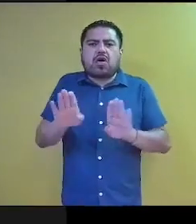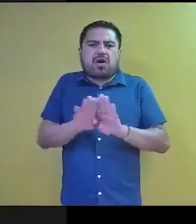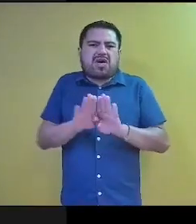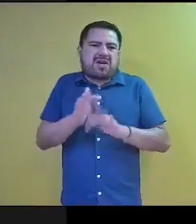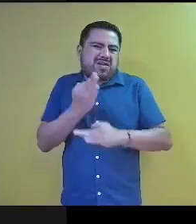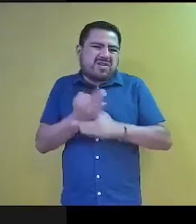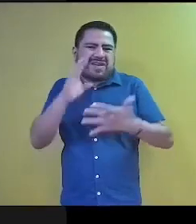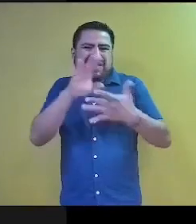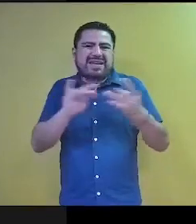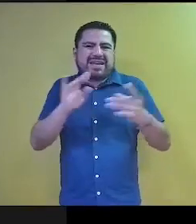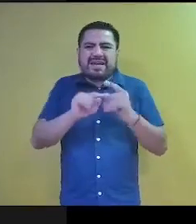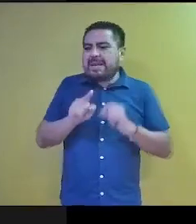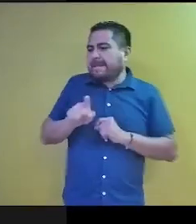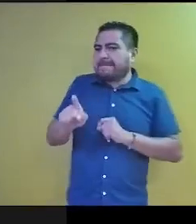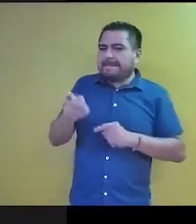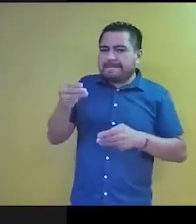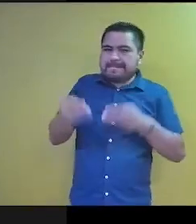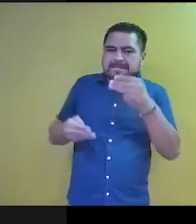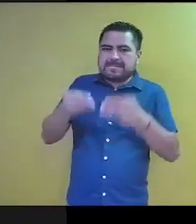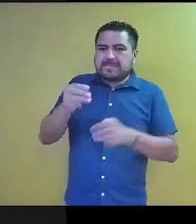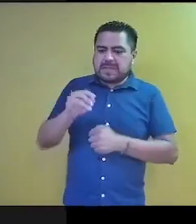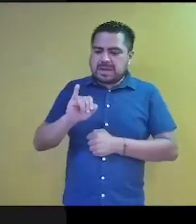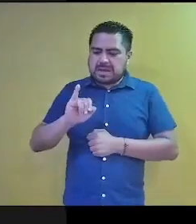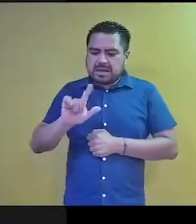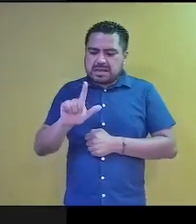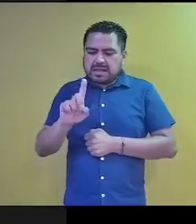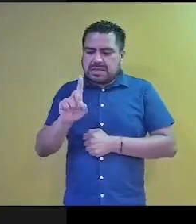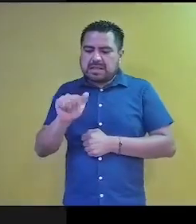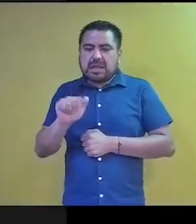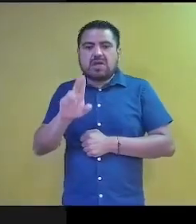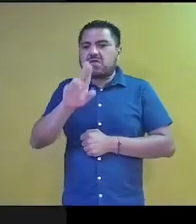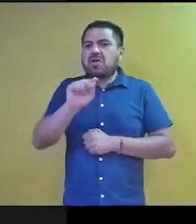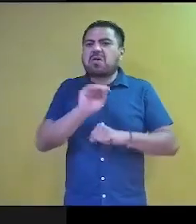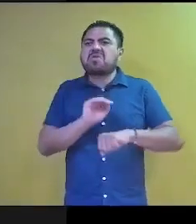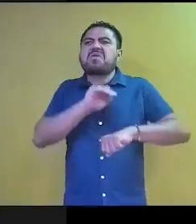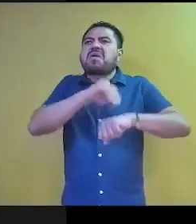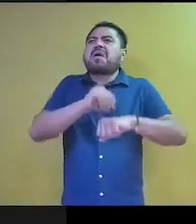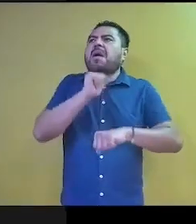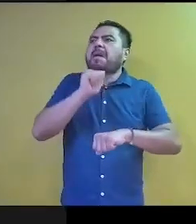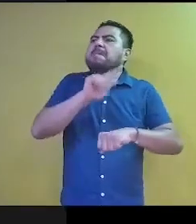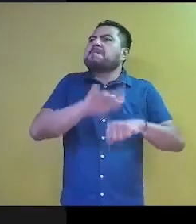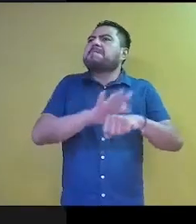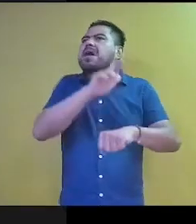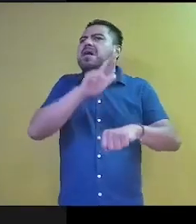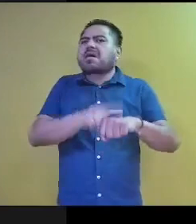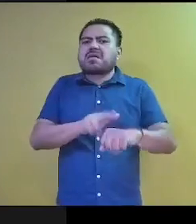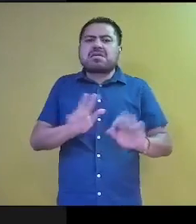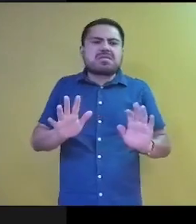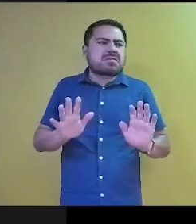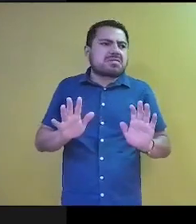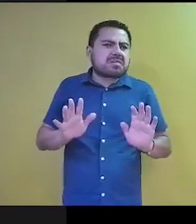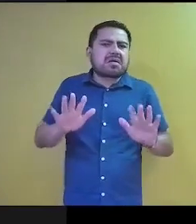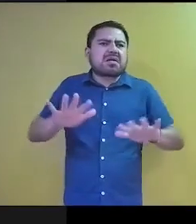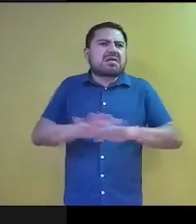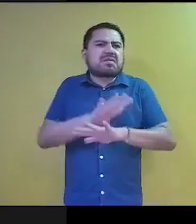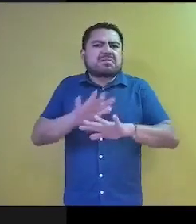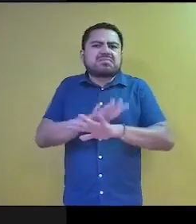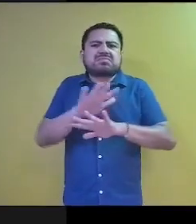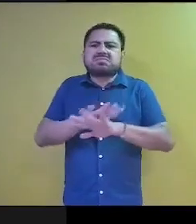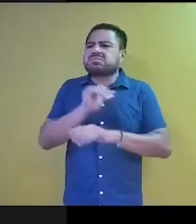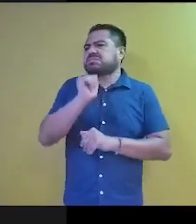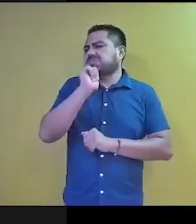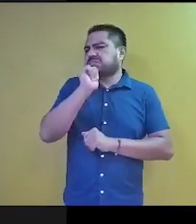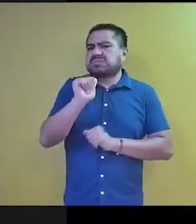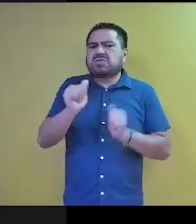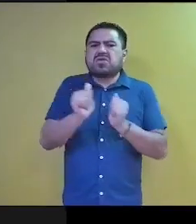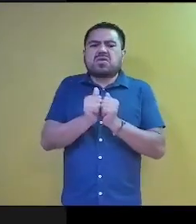dice la magistrada Hilda, no generaría mayor cambios en cuanto